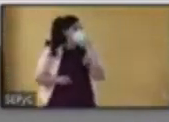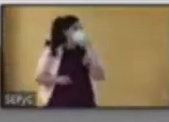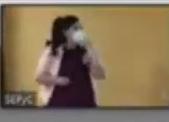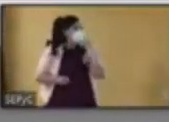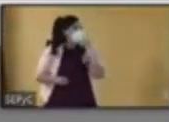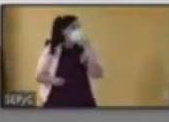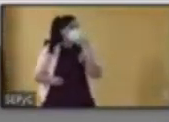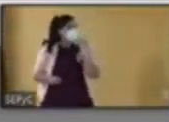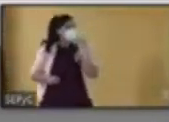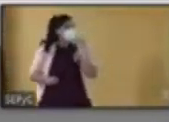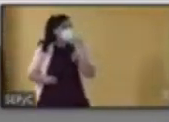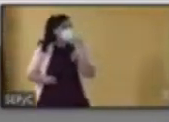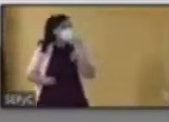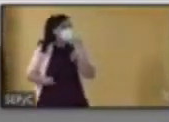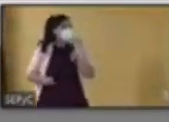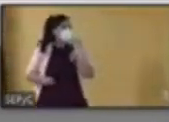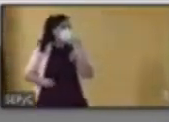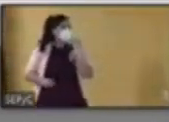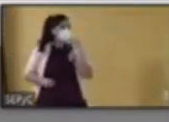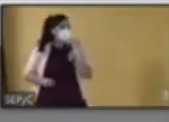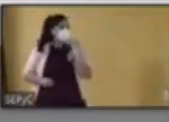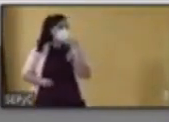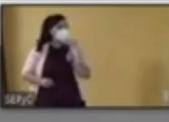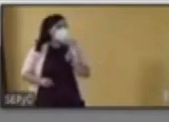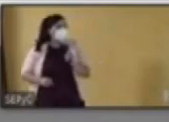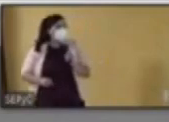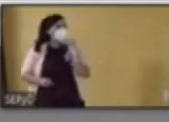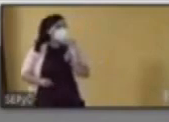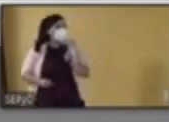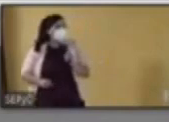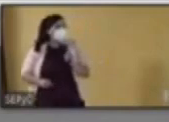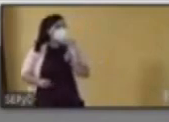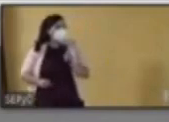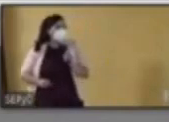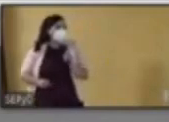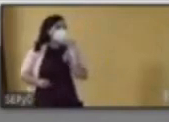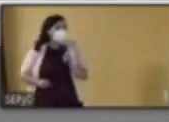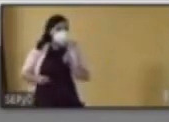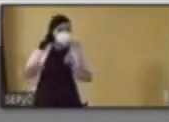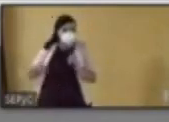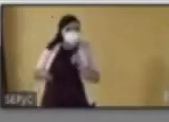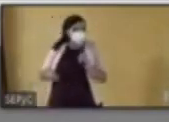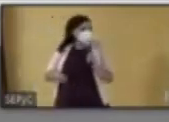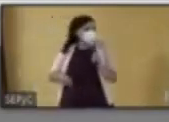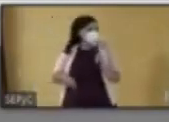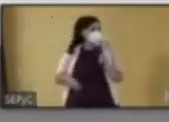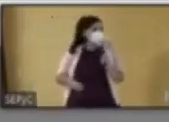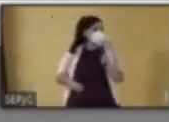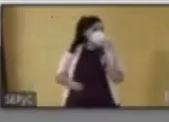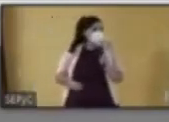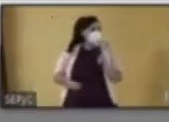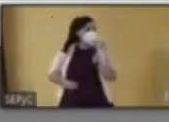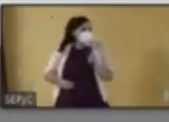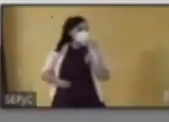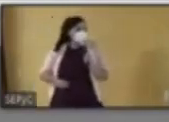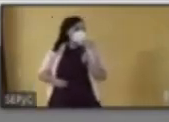Declaración modificación, año 2021, y en el nivel del encargo más alto en el ejercicio del día de